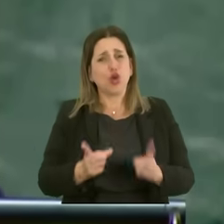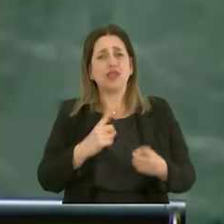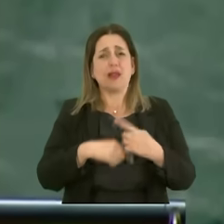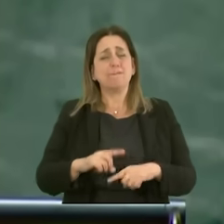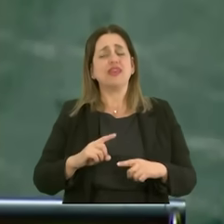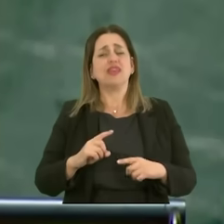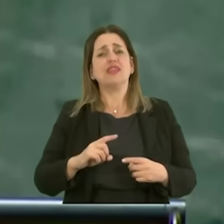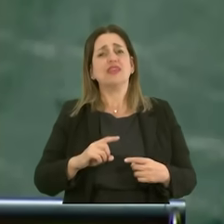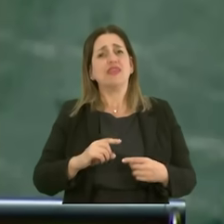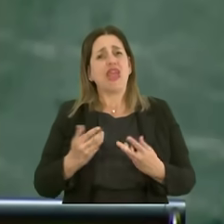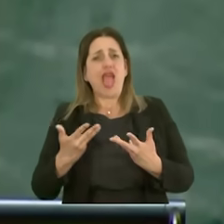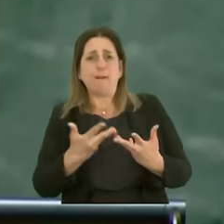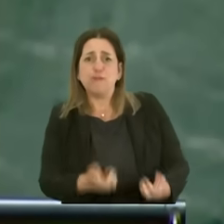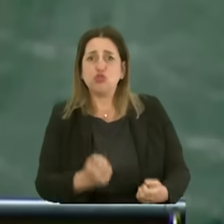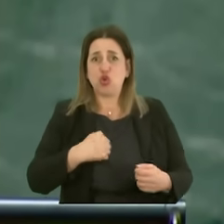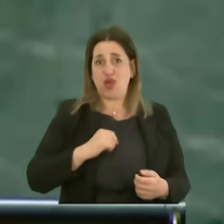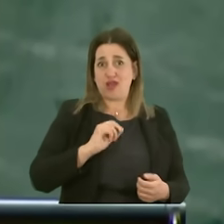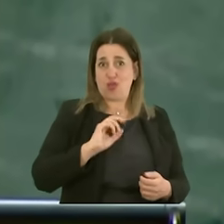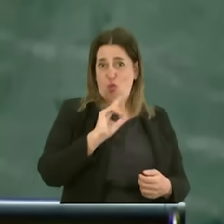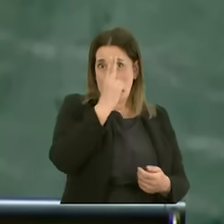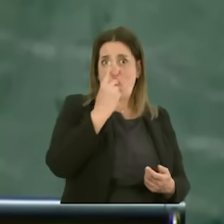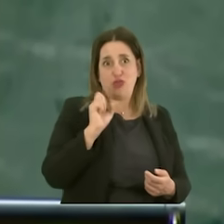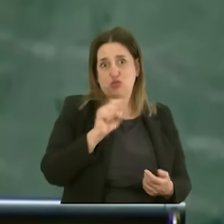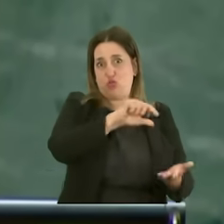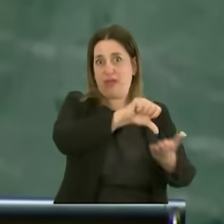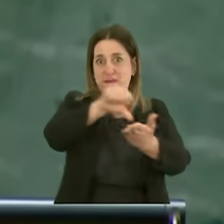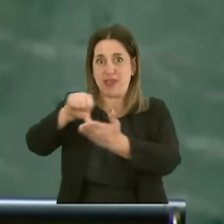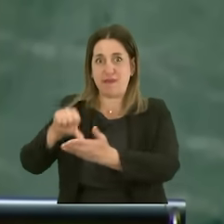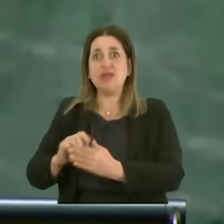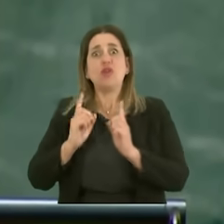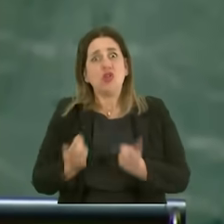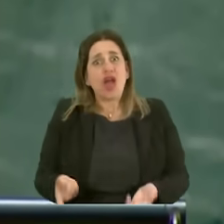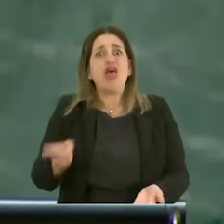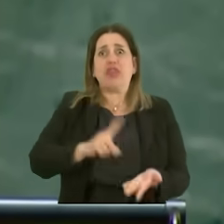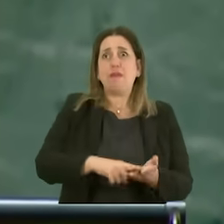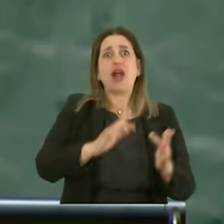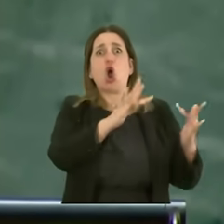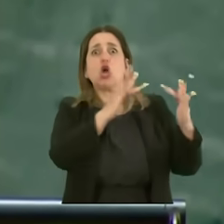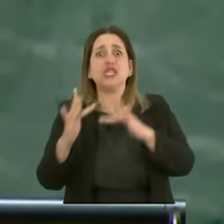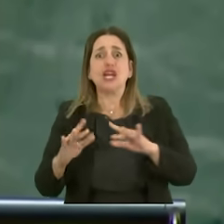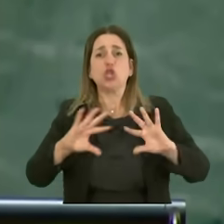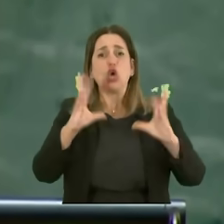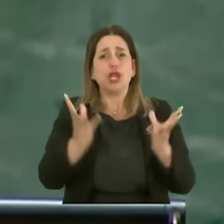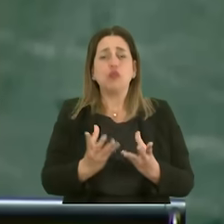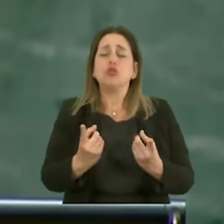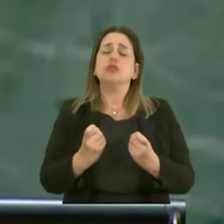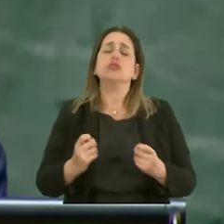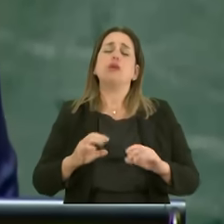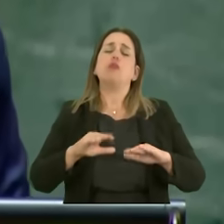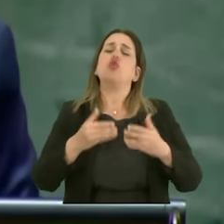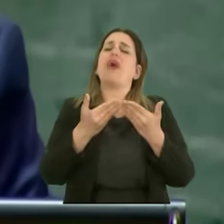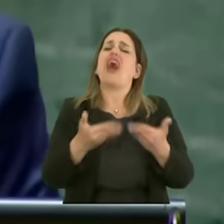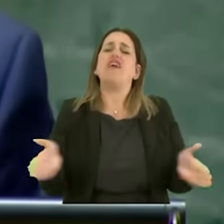de estímulo a la nacional tenemos que construir un mundo más abierto si es que realmente